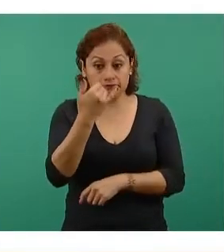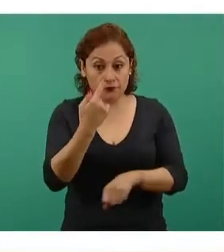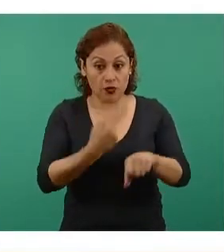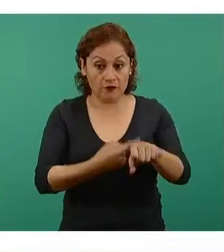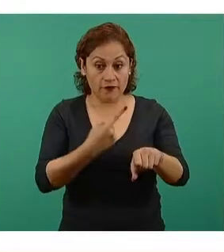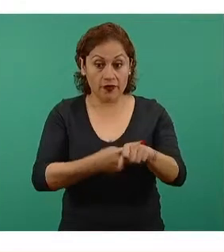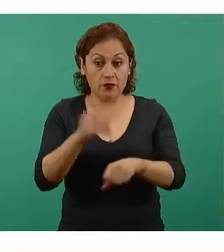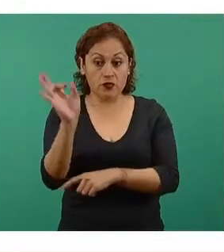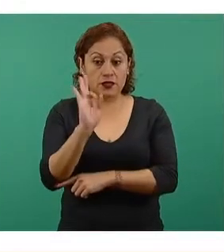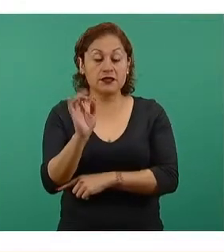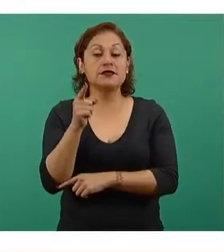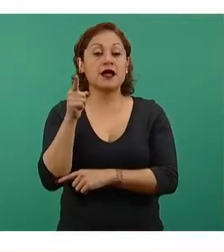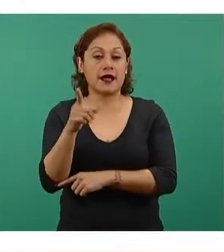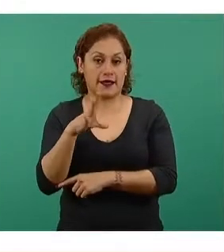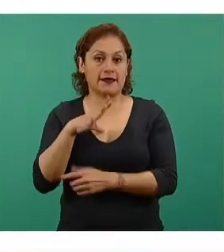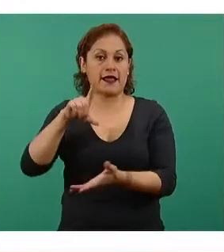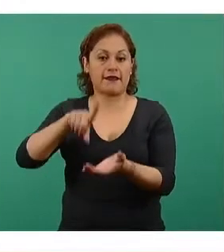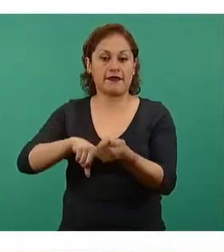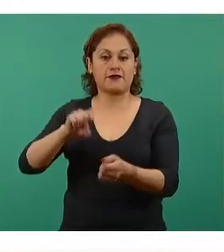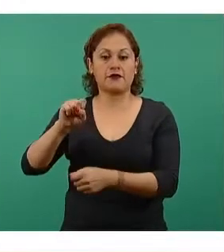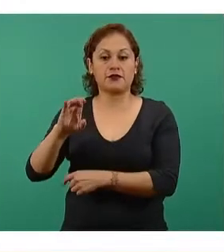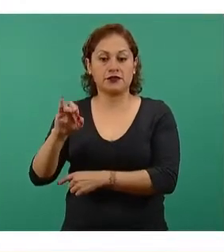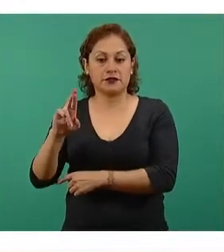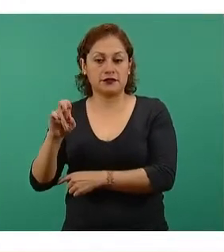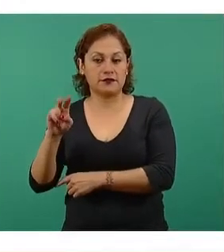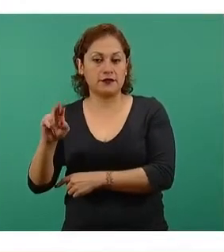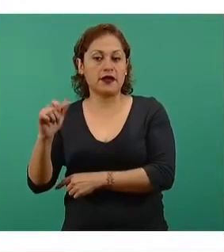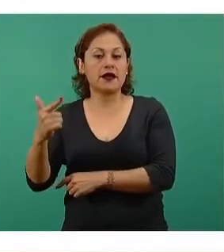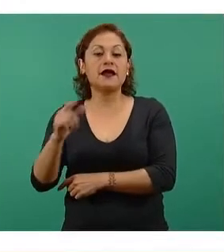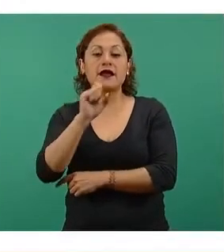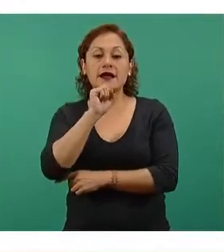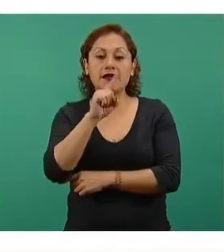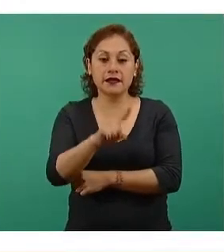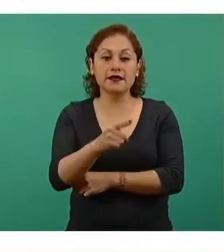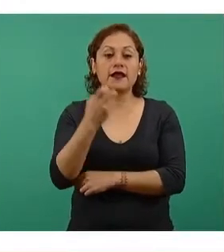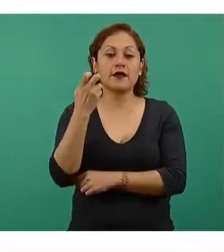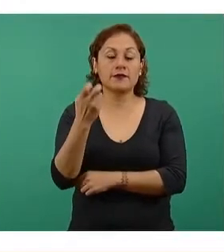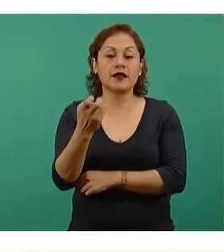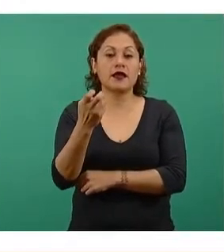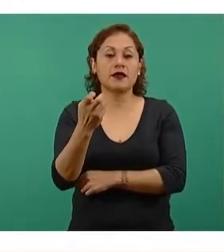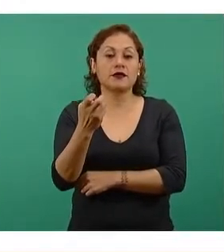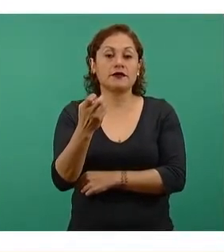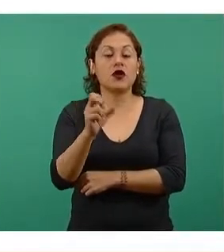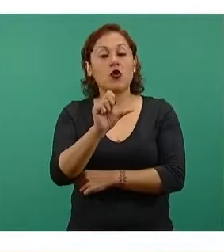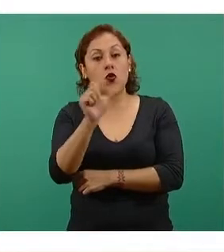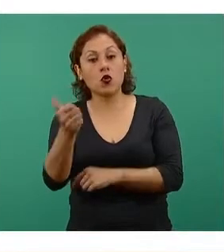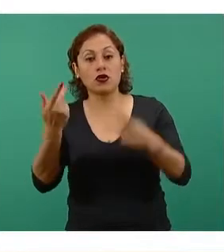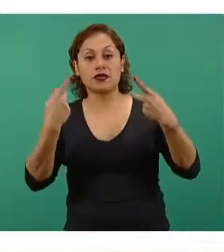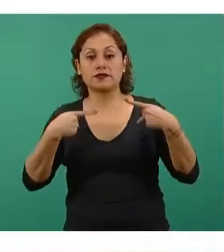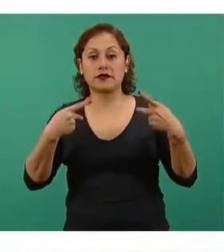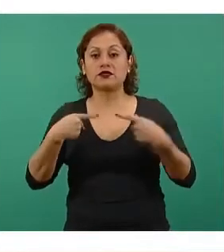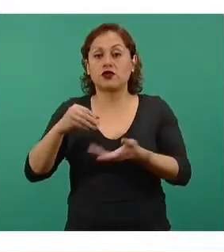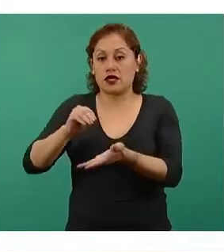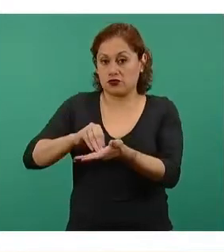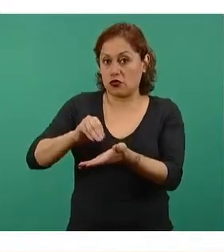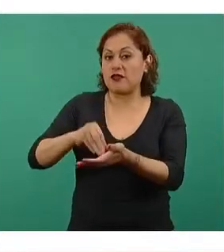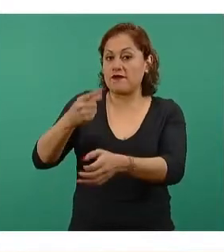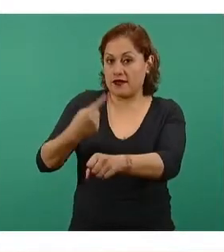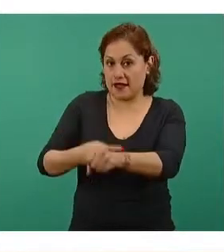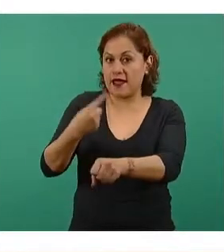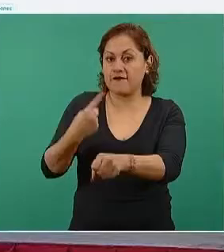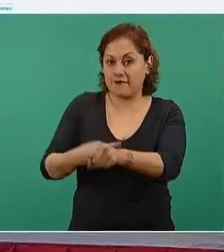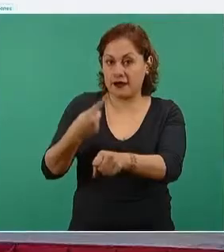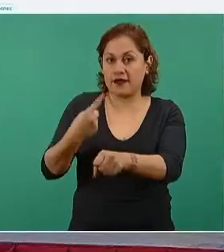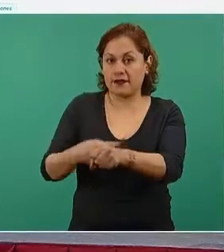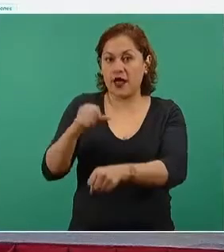en CISBER, y los casos que actualmente se encuentran activos, es decir, aquellos pacientes que todavía se encuentran portando